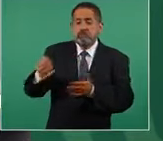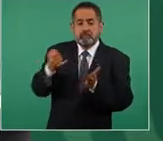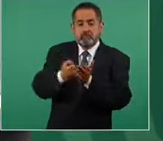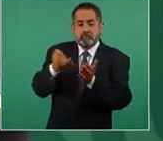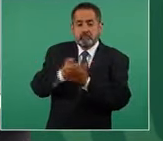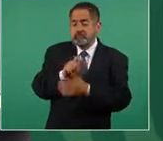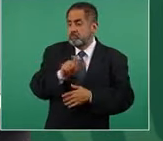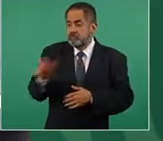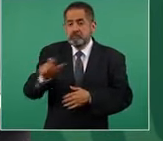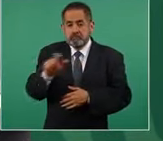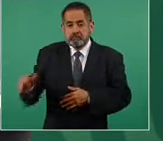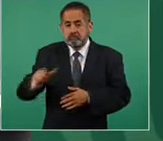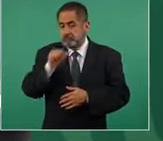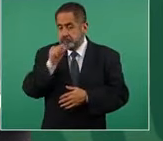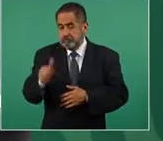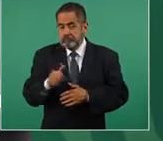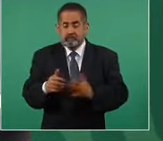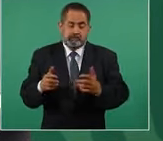impuestos.